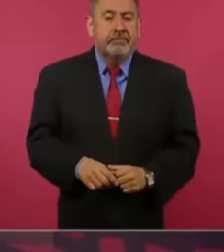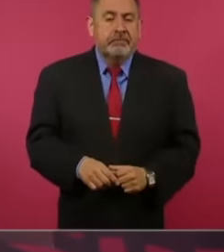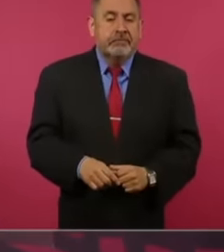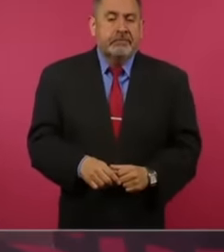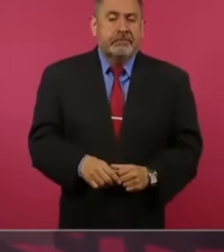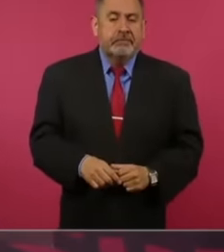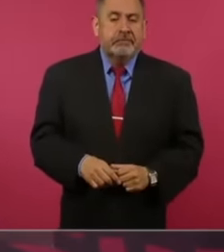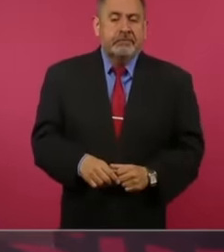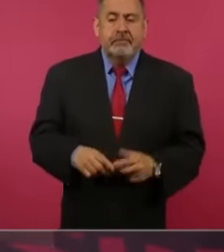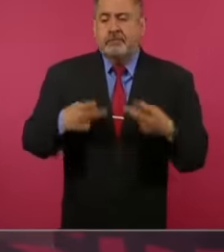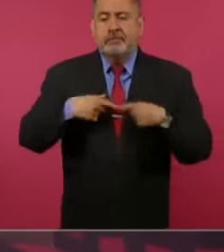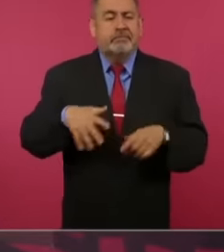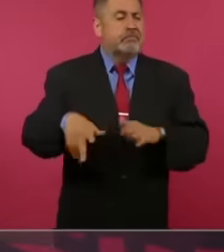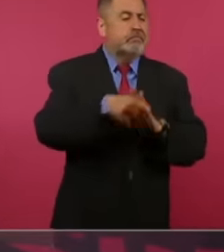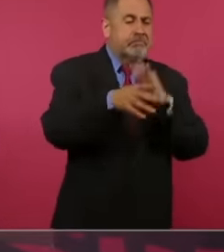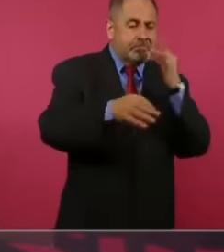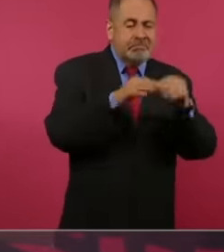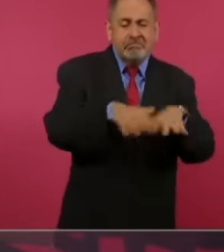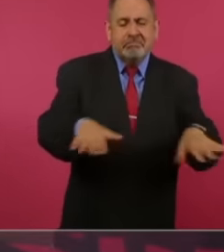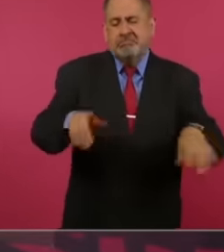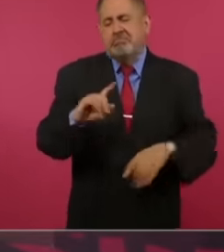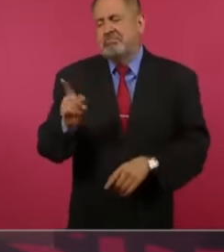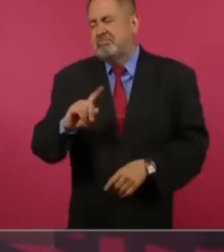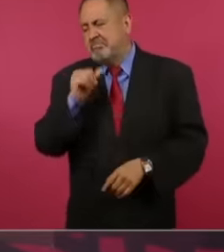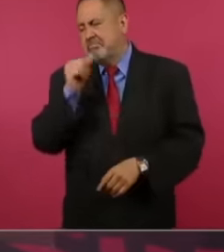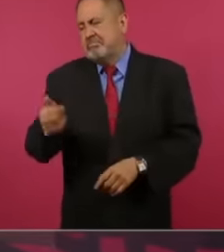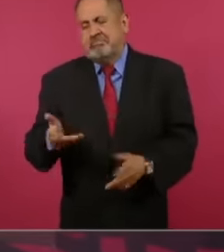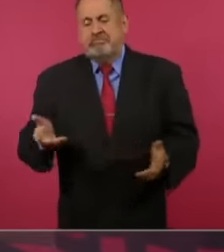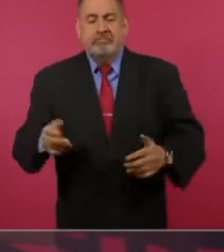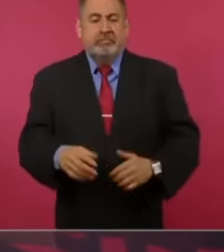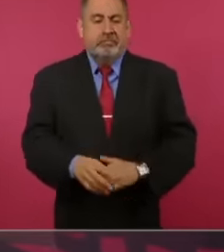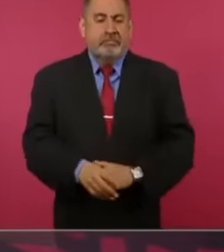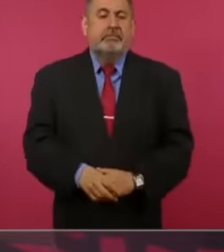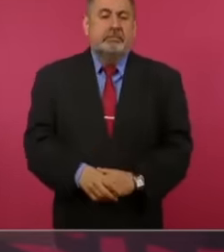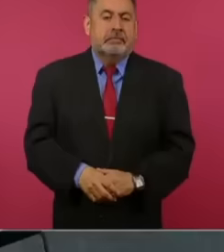no los periodistas.